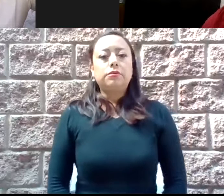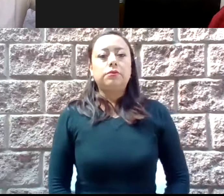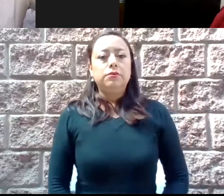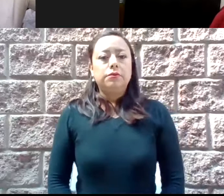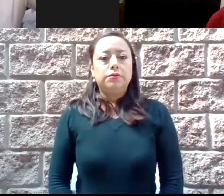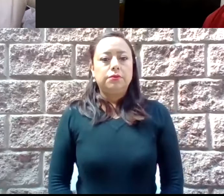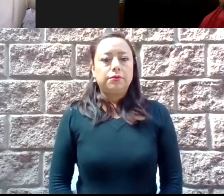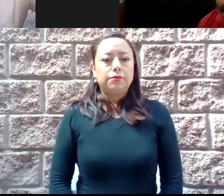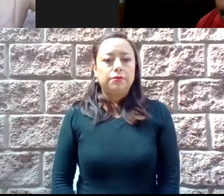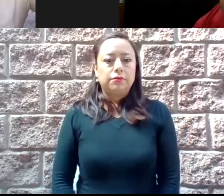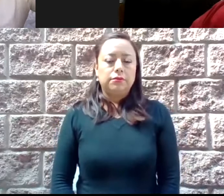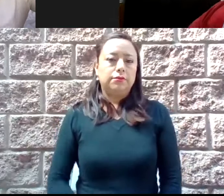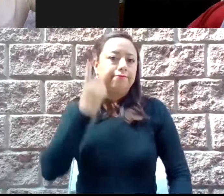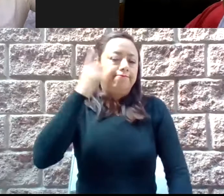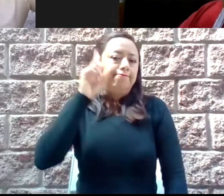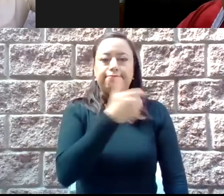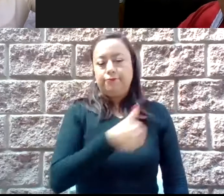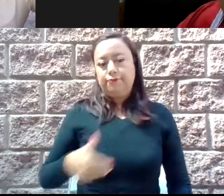Diputada presidenta, no hay comentarios.